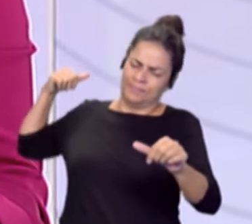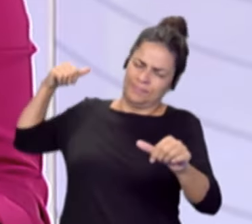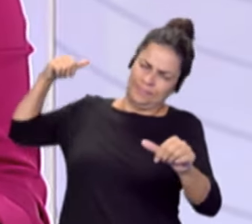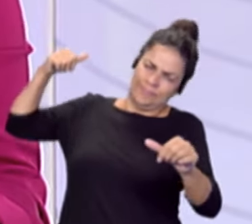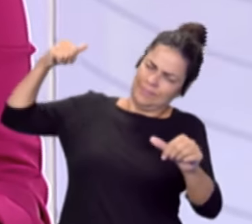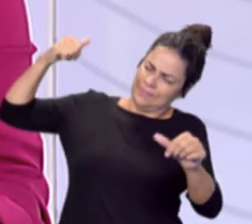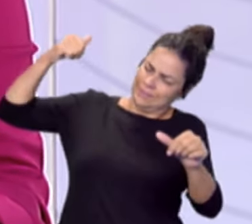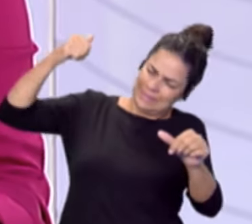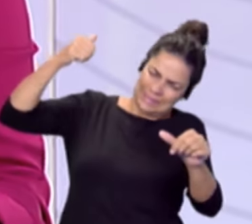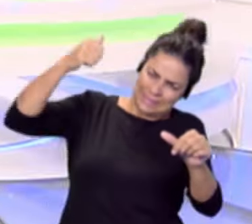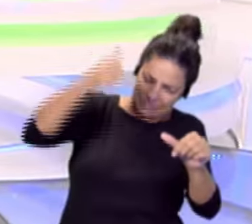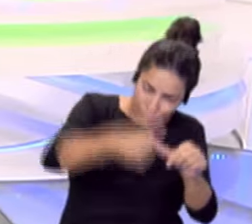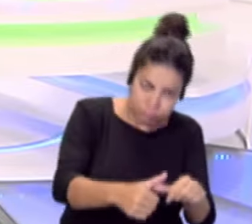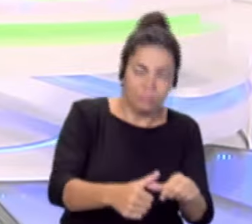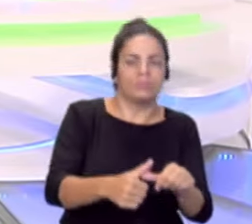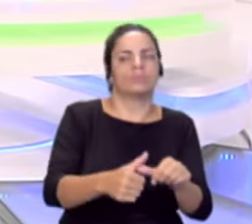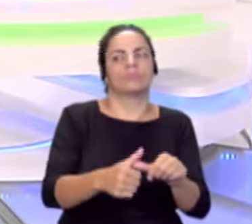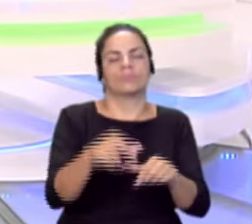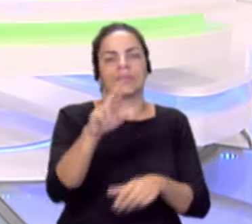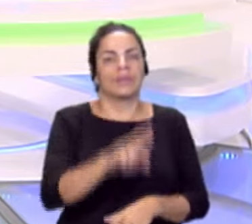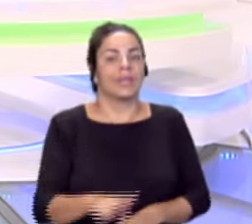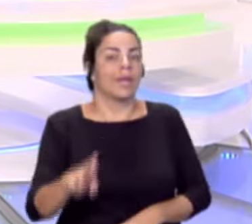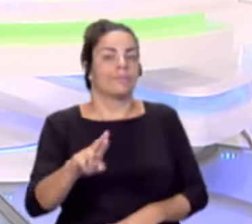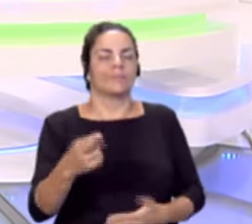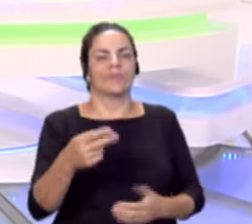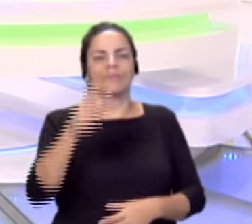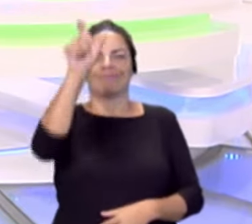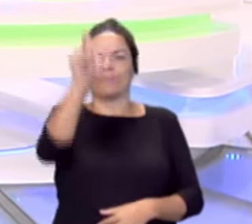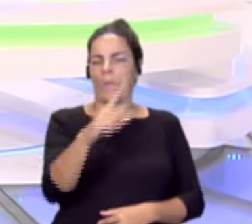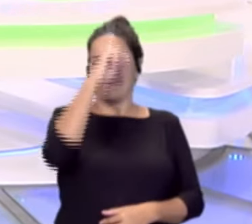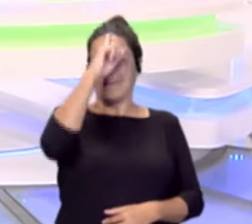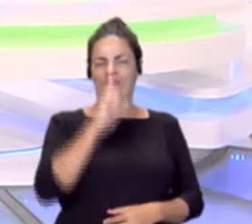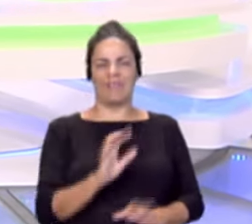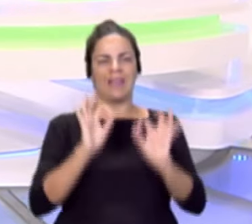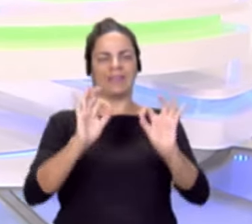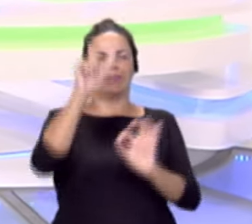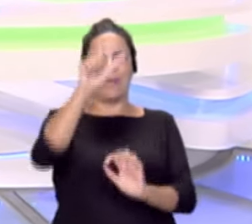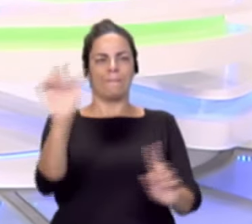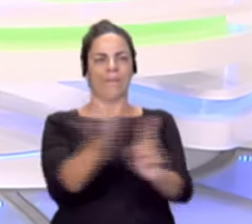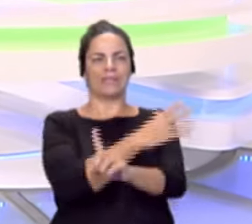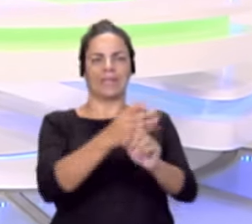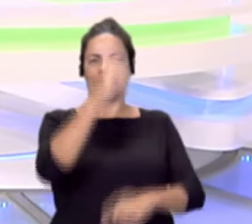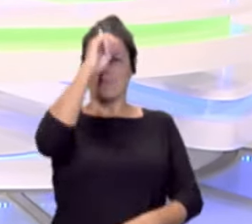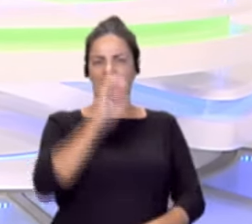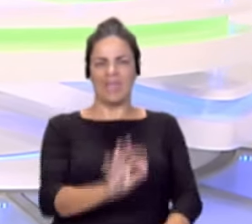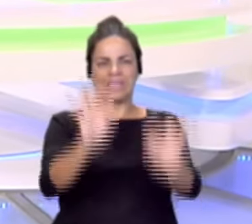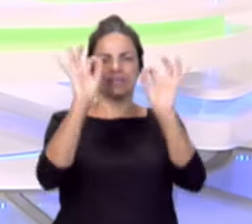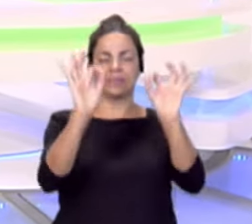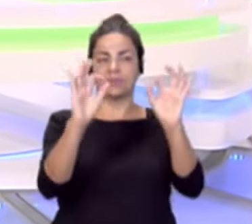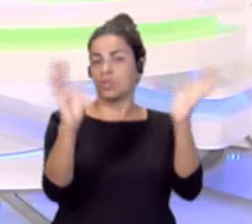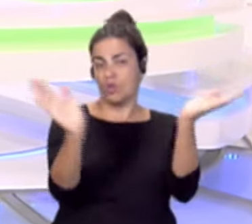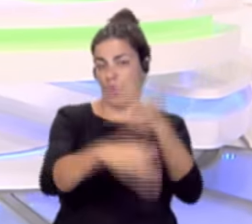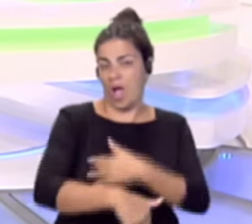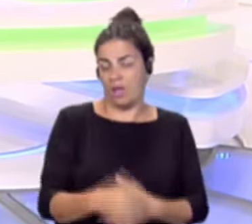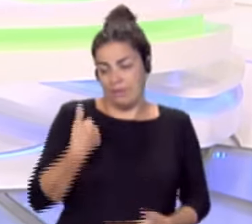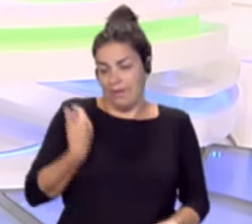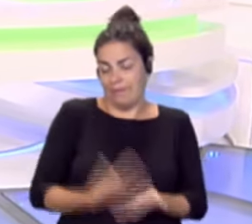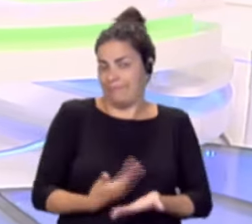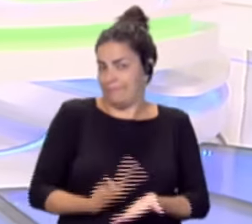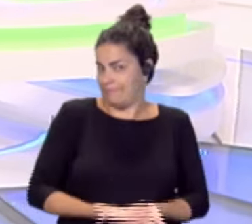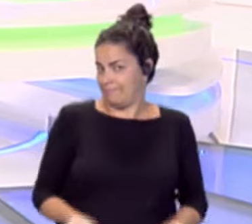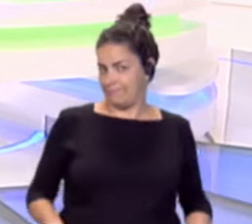años repitiendo que no hay perfil de maltratador. Y aquí se ve claramente, ¿no? O sea,